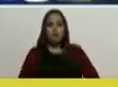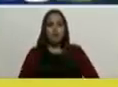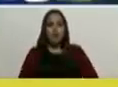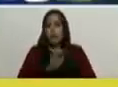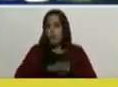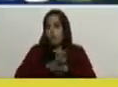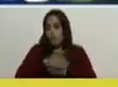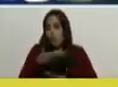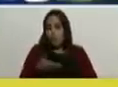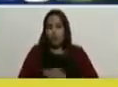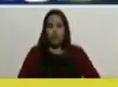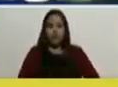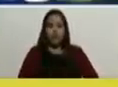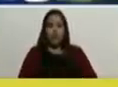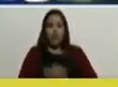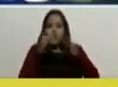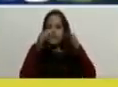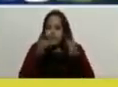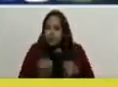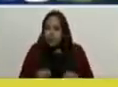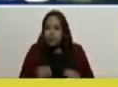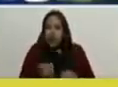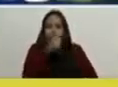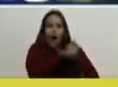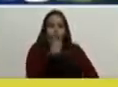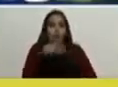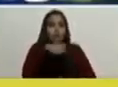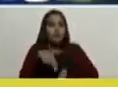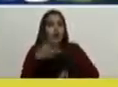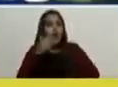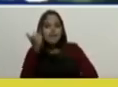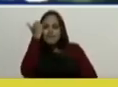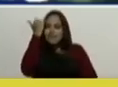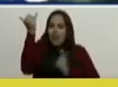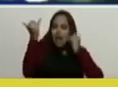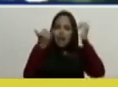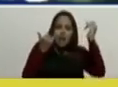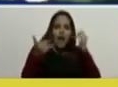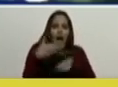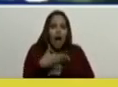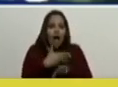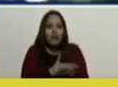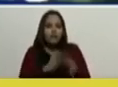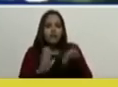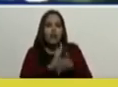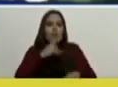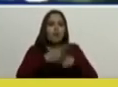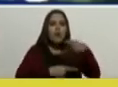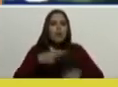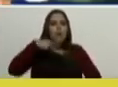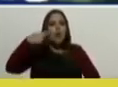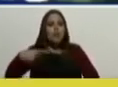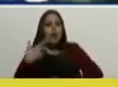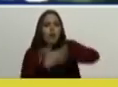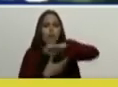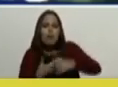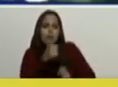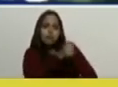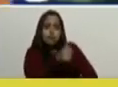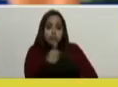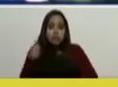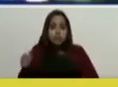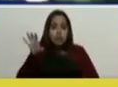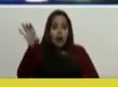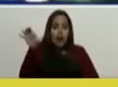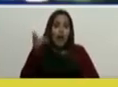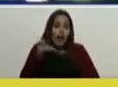Porque seguramente cada uno de nosotros tiene ideas formadas sobre los procesos políticos y los problemas que cada